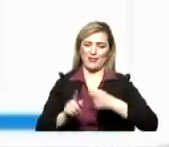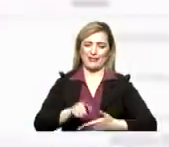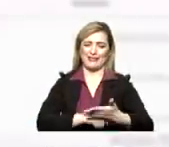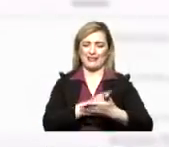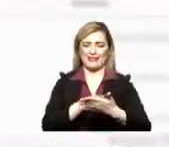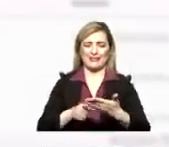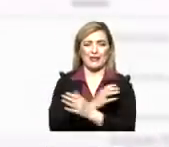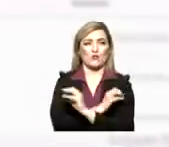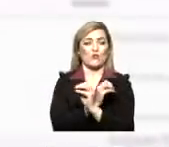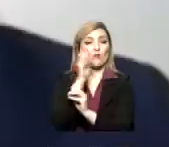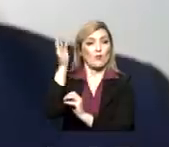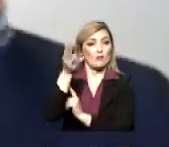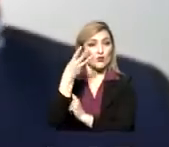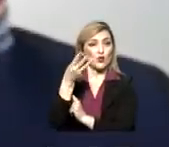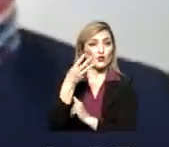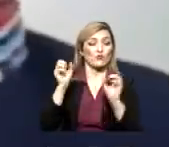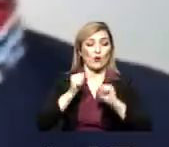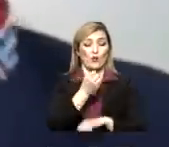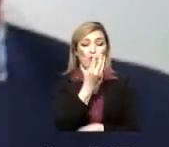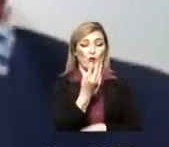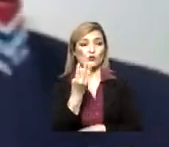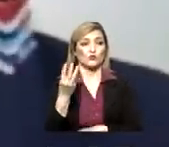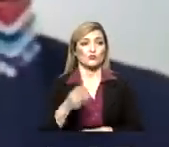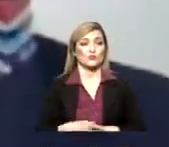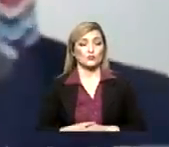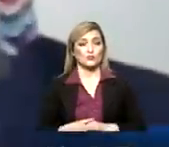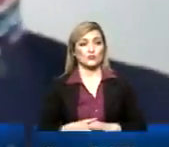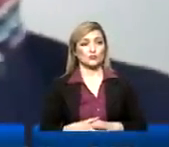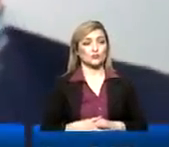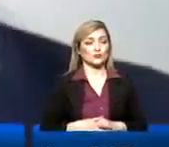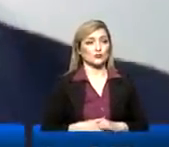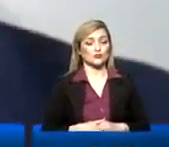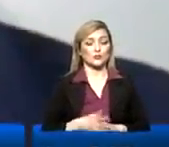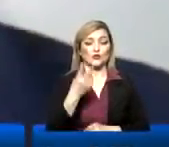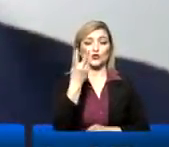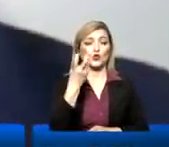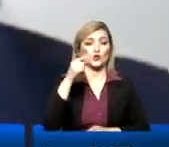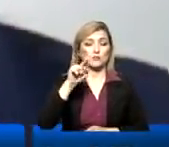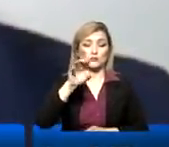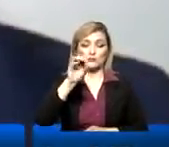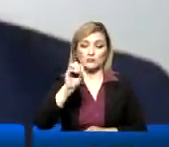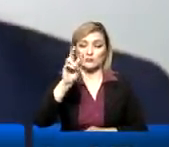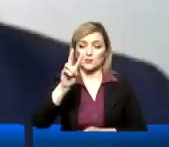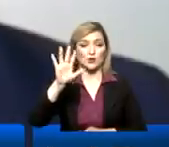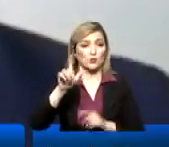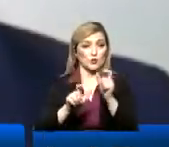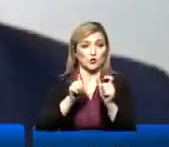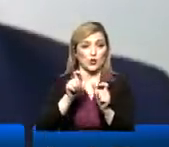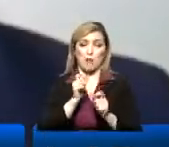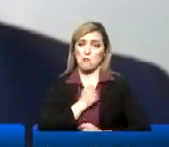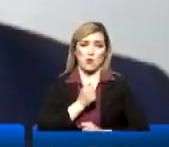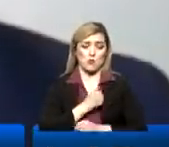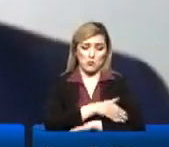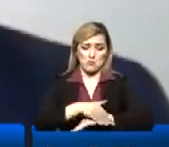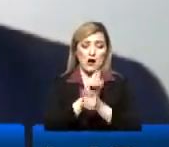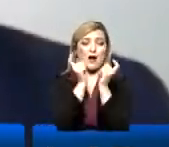CNE habilitó una modalidad web. Tenemos el reporte de que alrededor de 12.025 personas ya han hecho